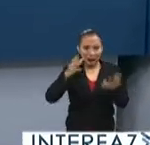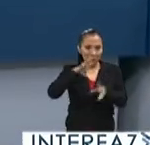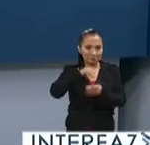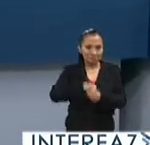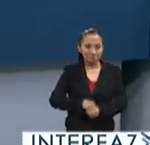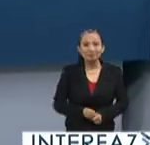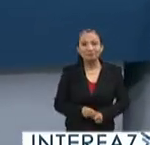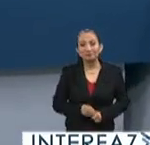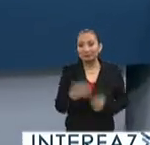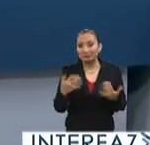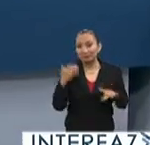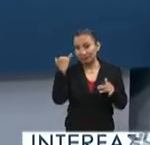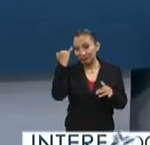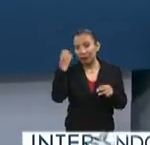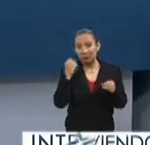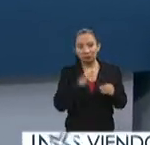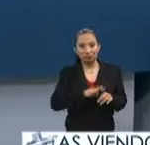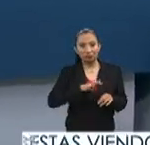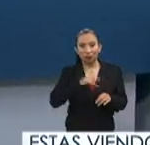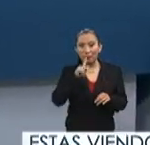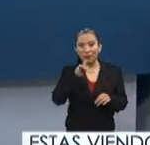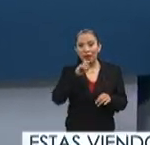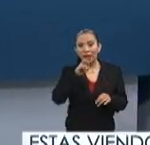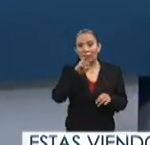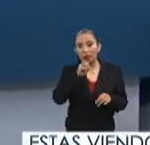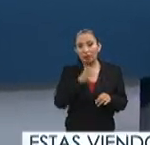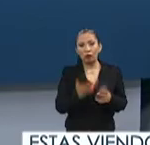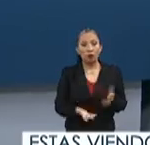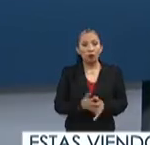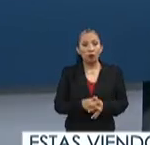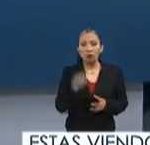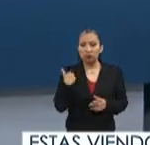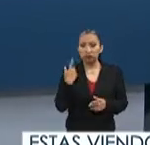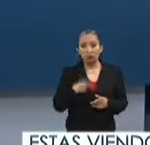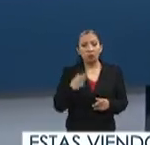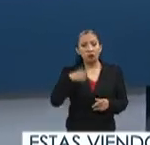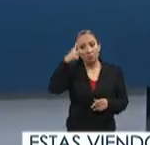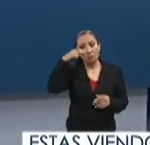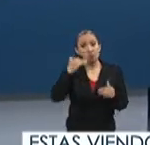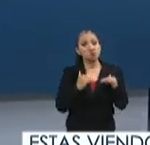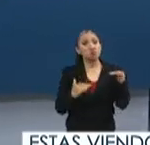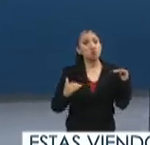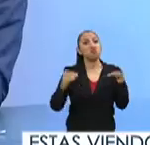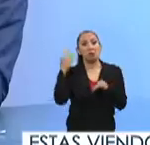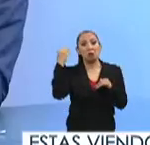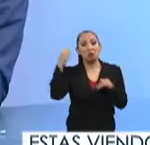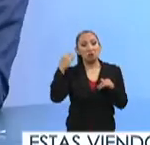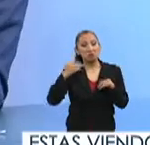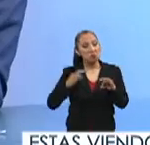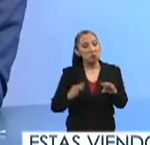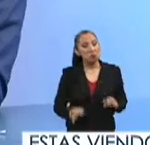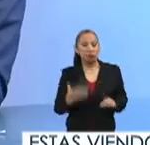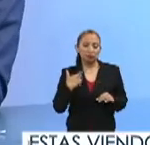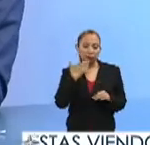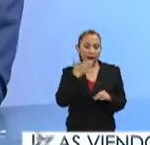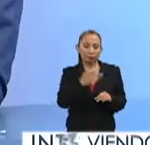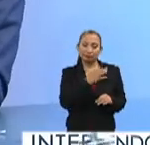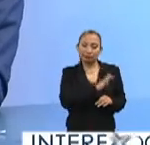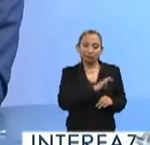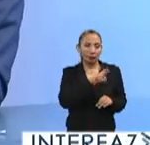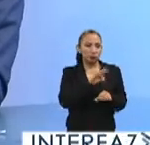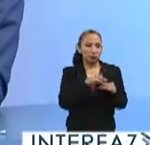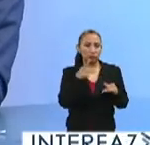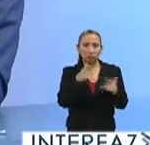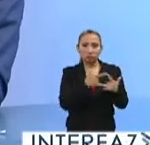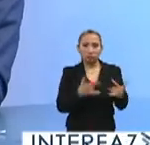integral. No, pues imagínate, pues muchas felicidades a Pedro, un gran mexicano que está poniendo en alto nuestro nombre, se lo merece por supuesto por